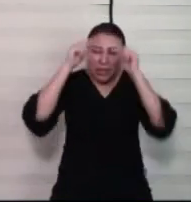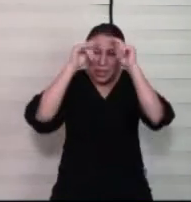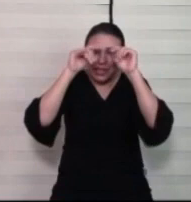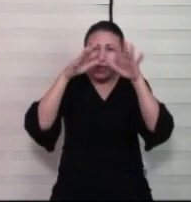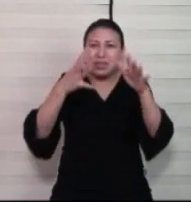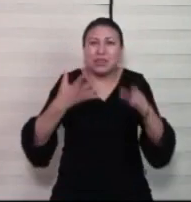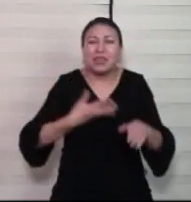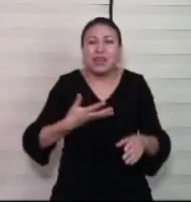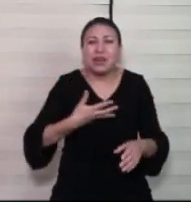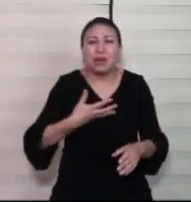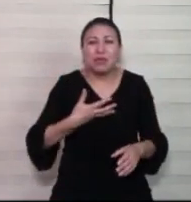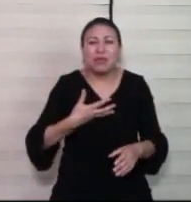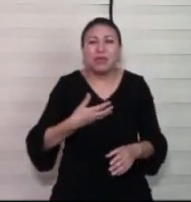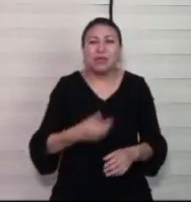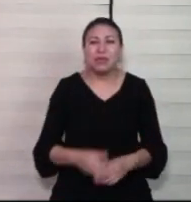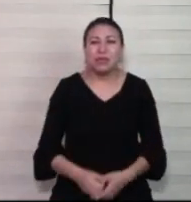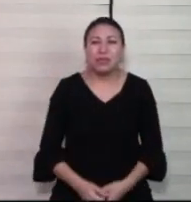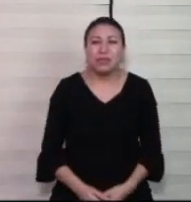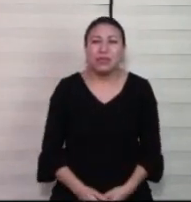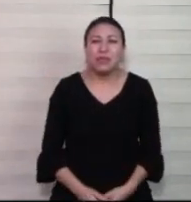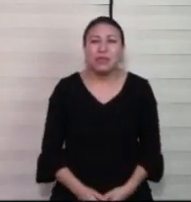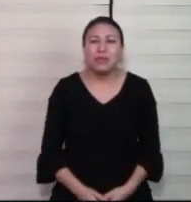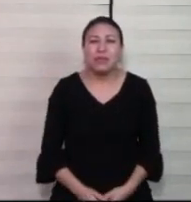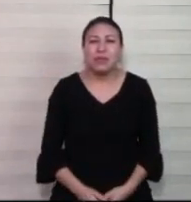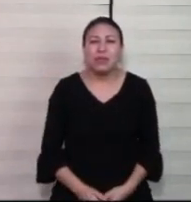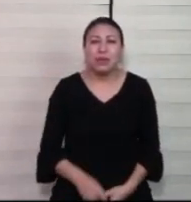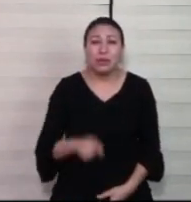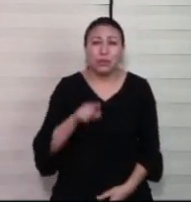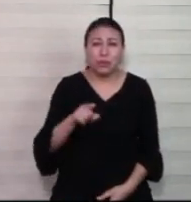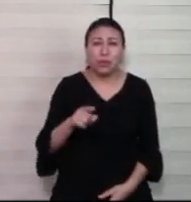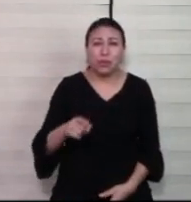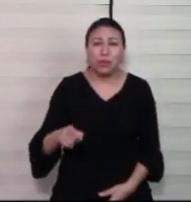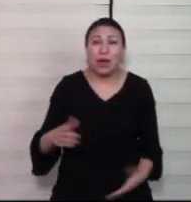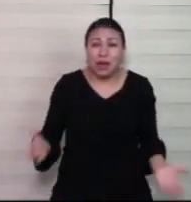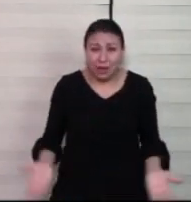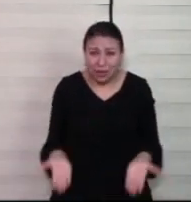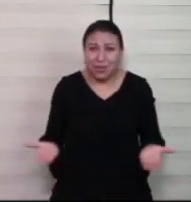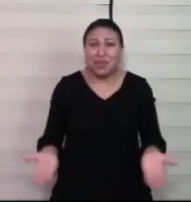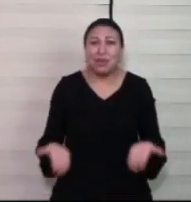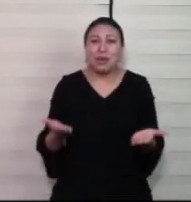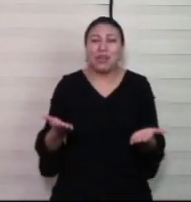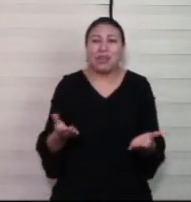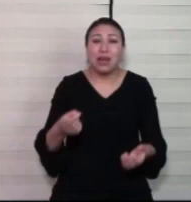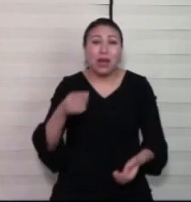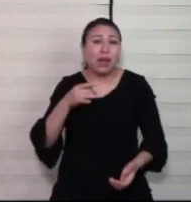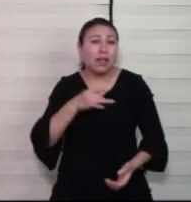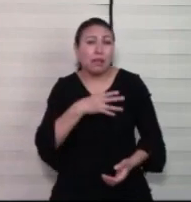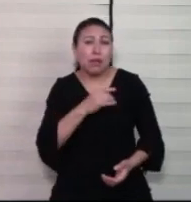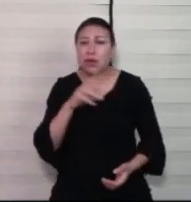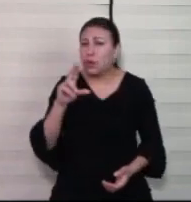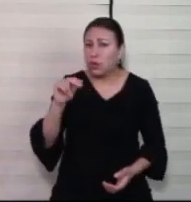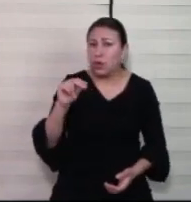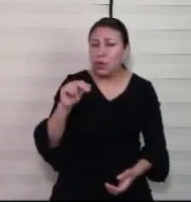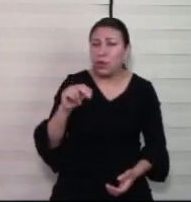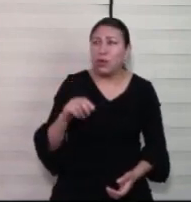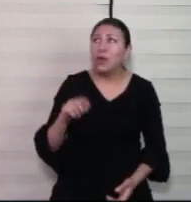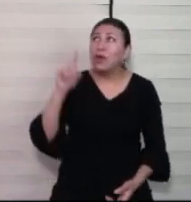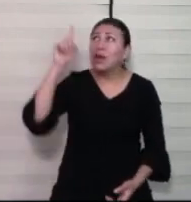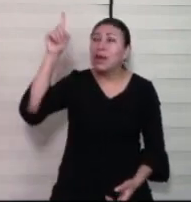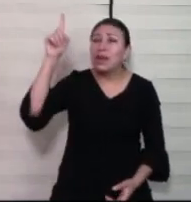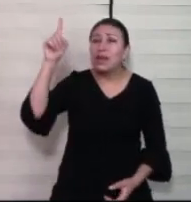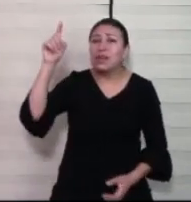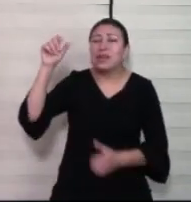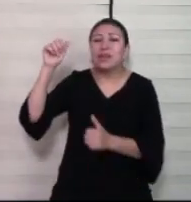cuales estábamos acostumbrados. No te desanimes. No temas, Él no te